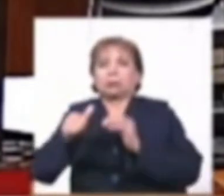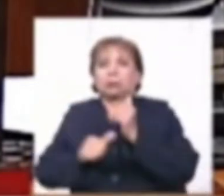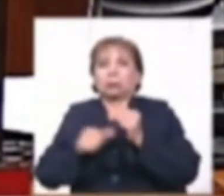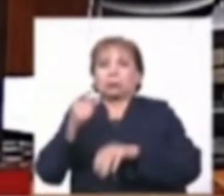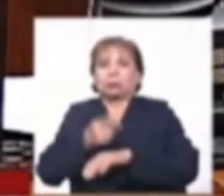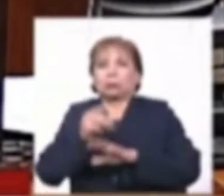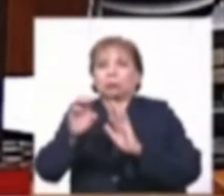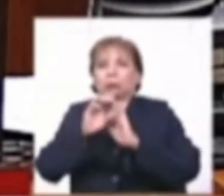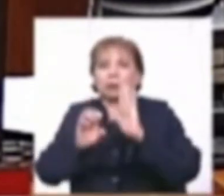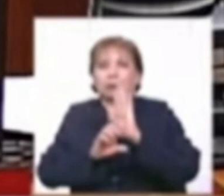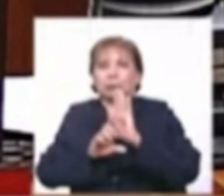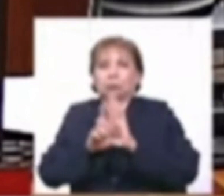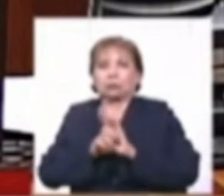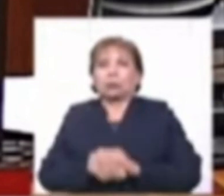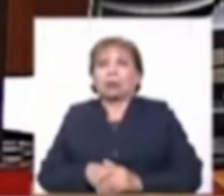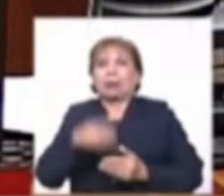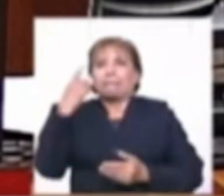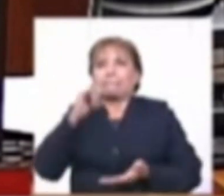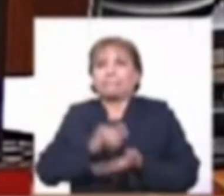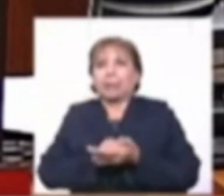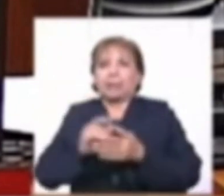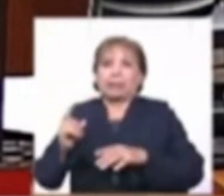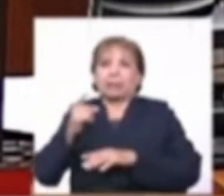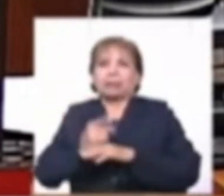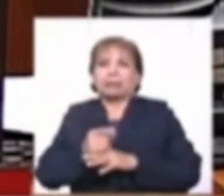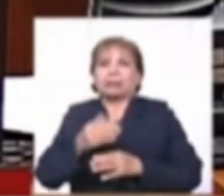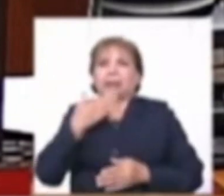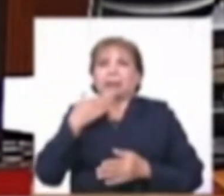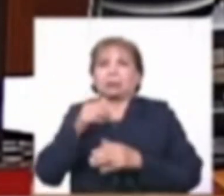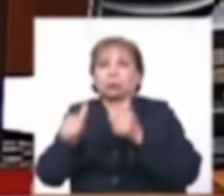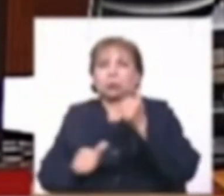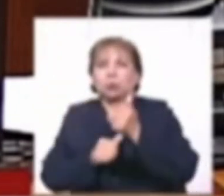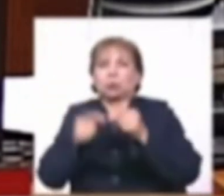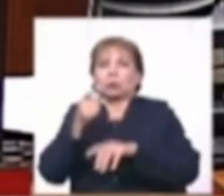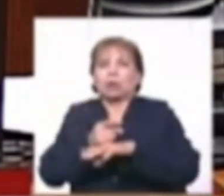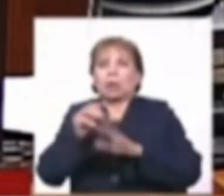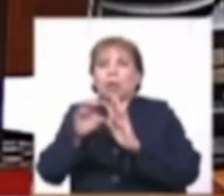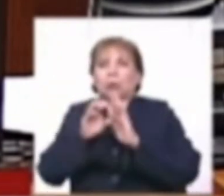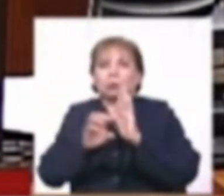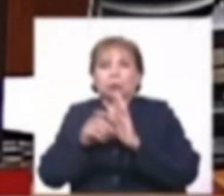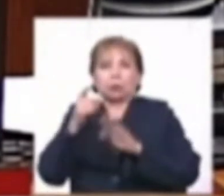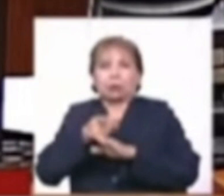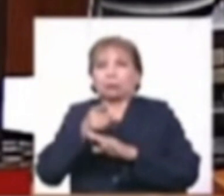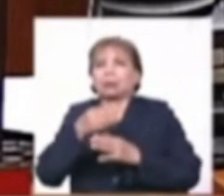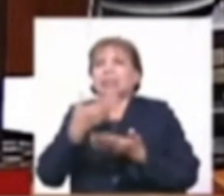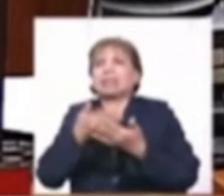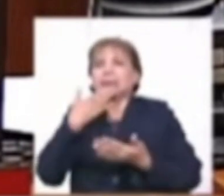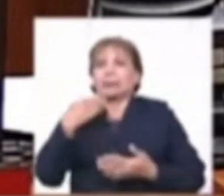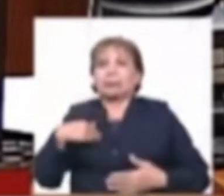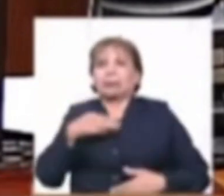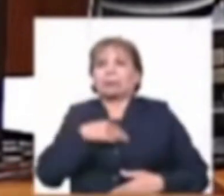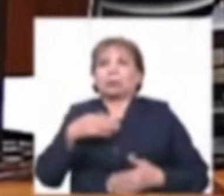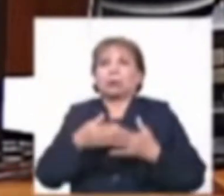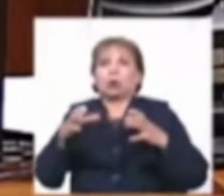acusaciones constitucionales para Designar a la subcomisión acusadora que estará integrada por